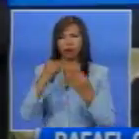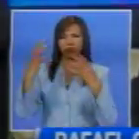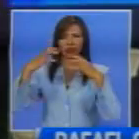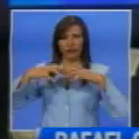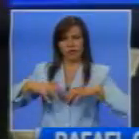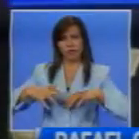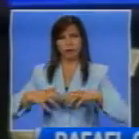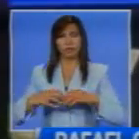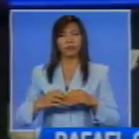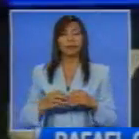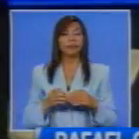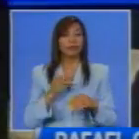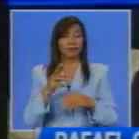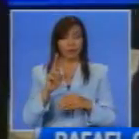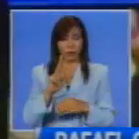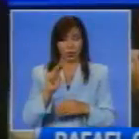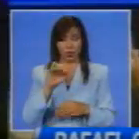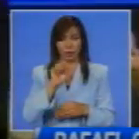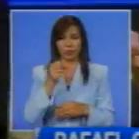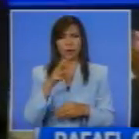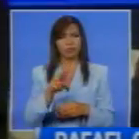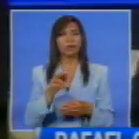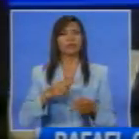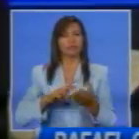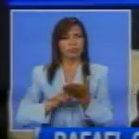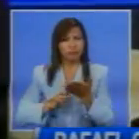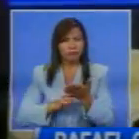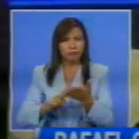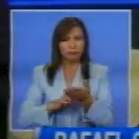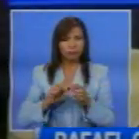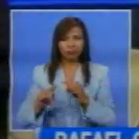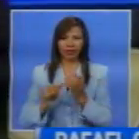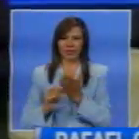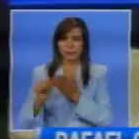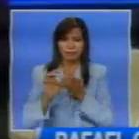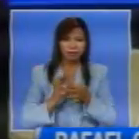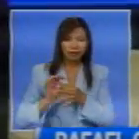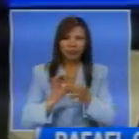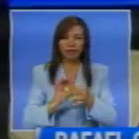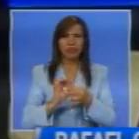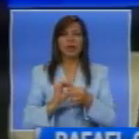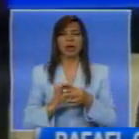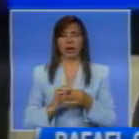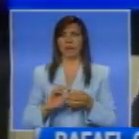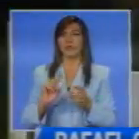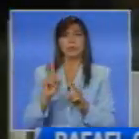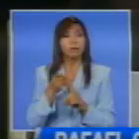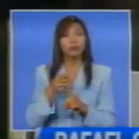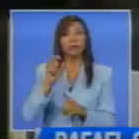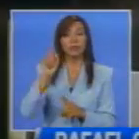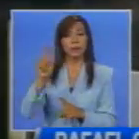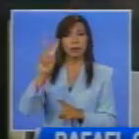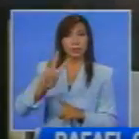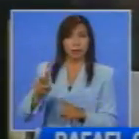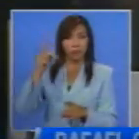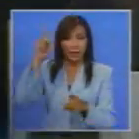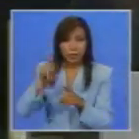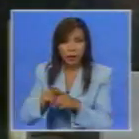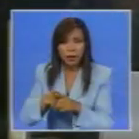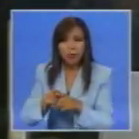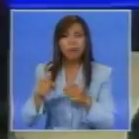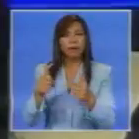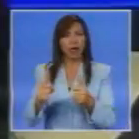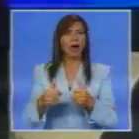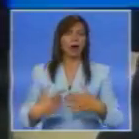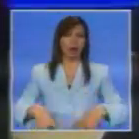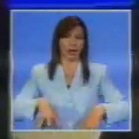reunión de cancilleres de UNASUR, pero para tener esa iniciativa, primero le consultamos al gobierno venezolano por elemental cortesía, pero hubiera